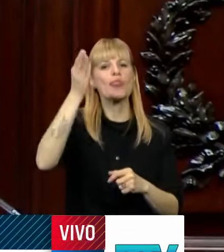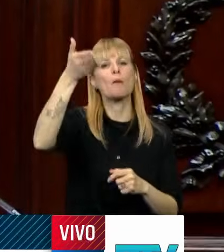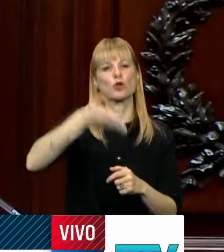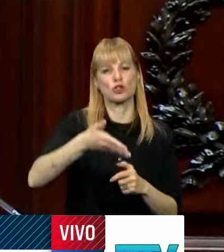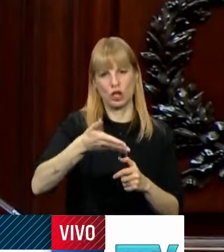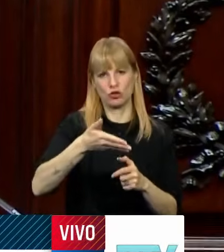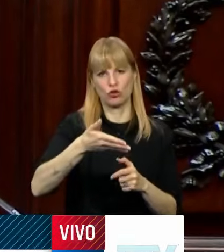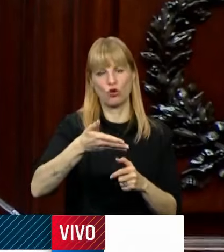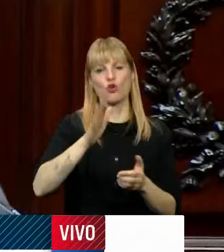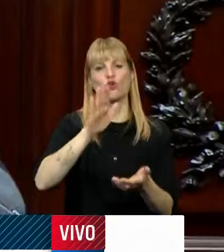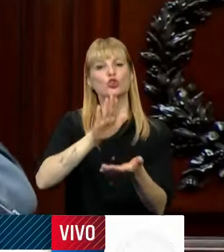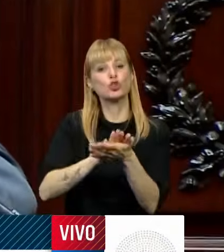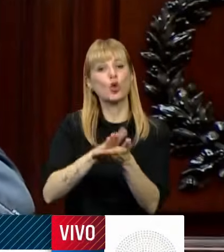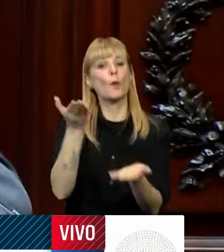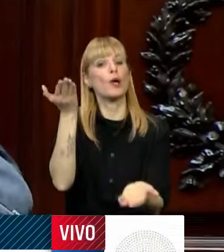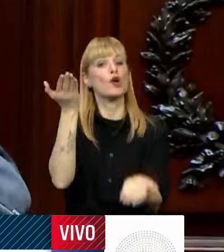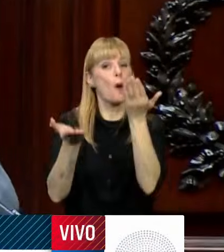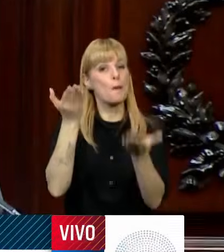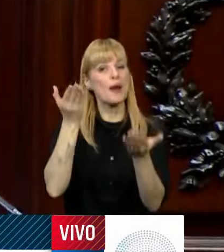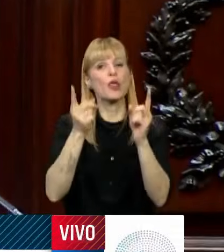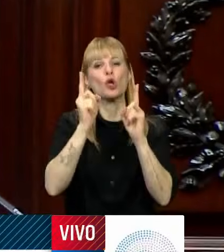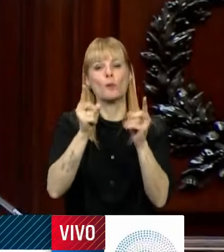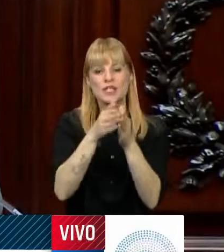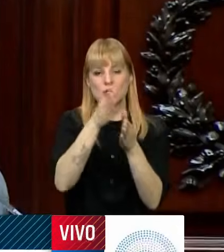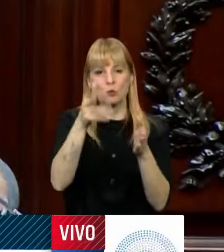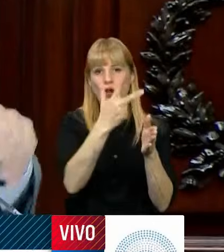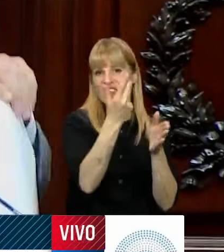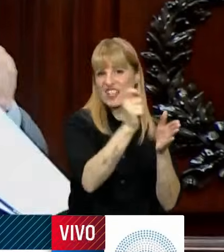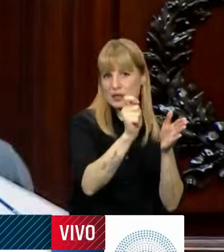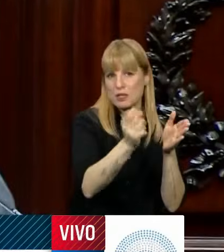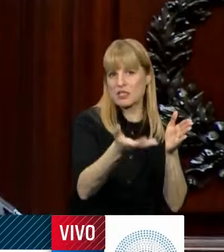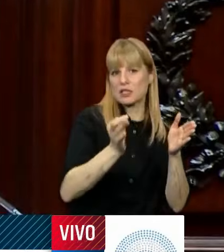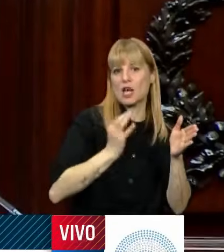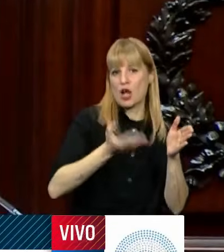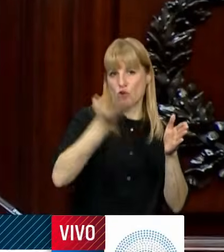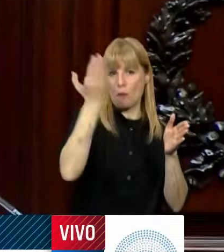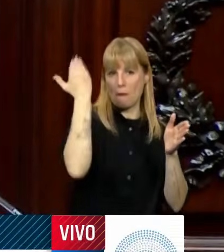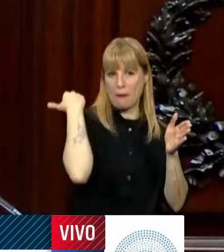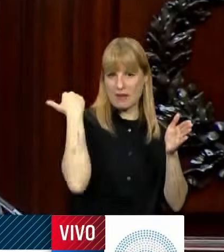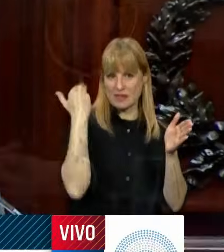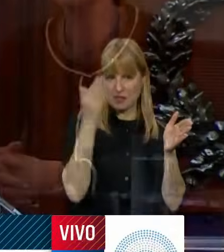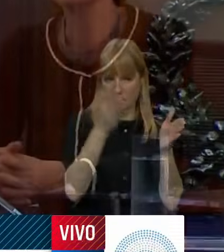90% en relación con el mismo trimestre del año anterior.